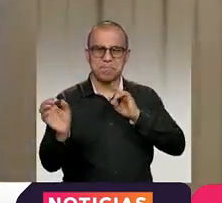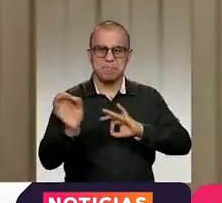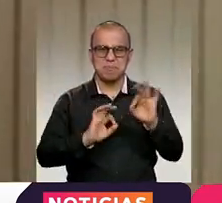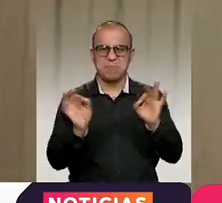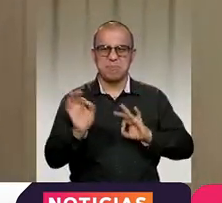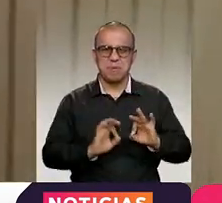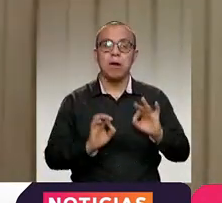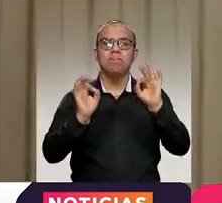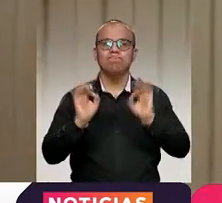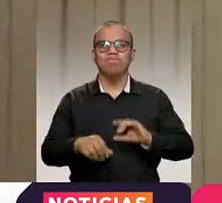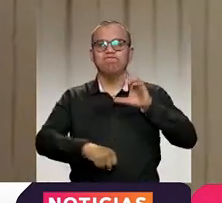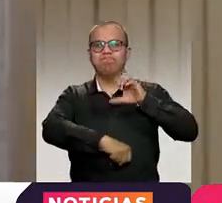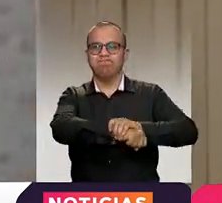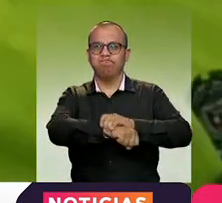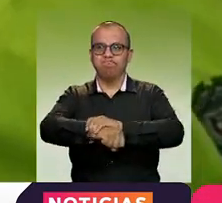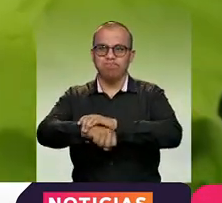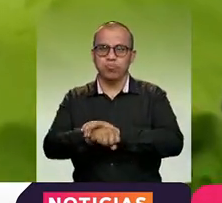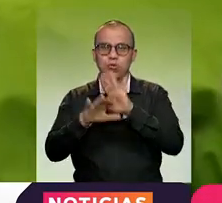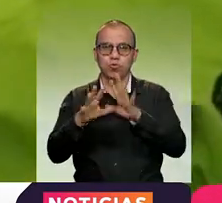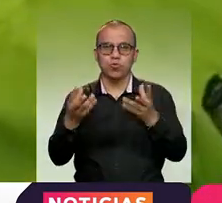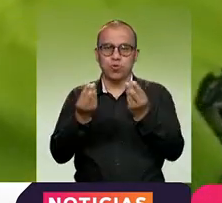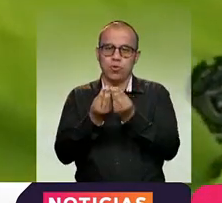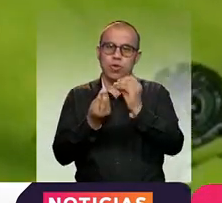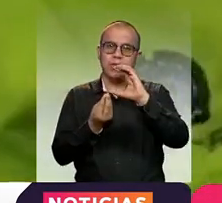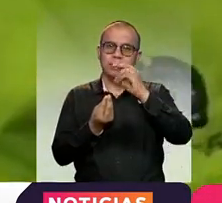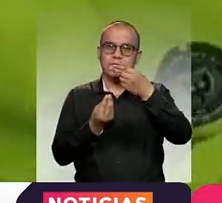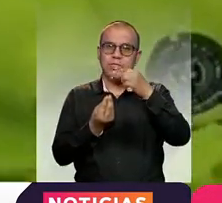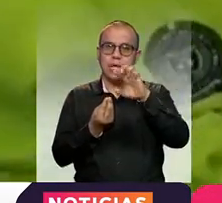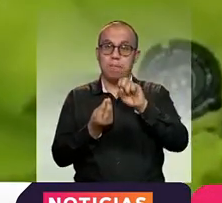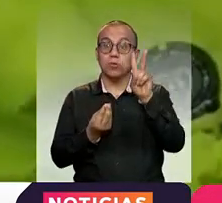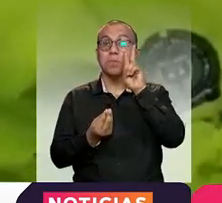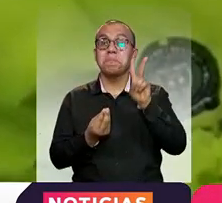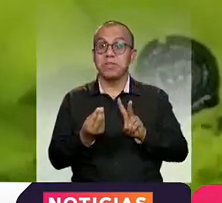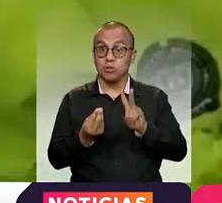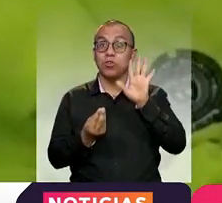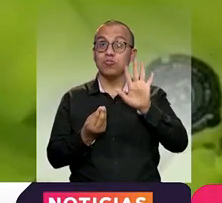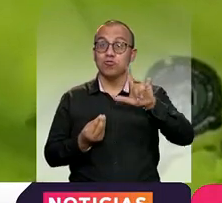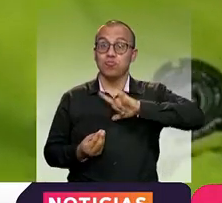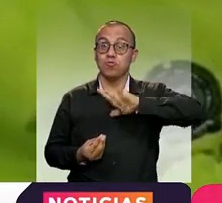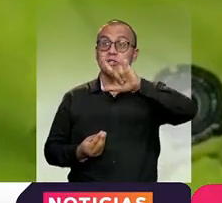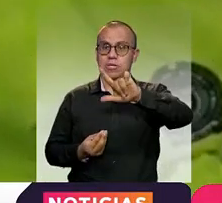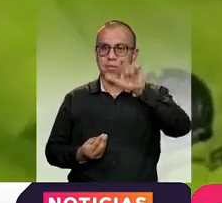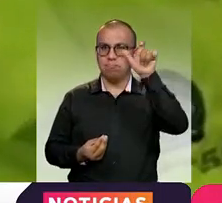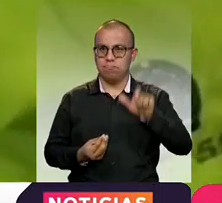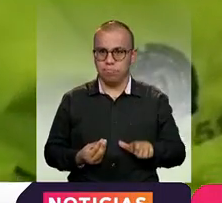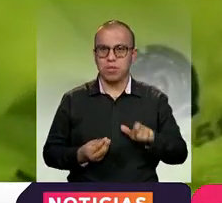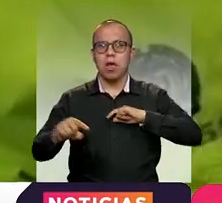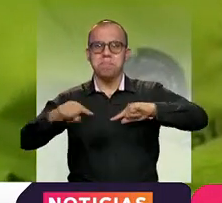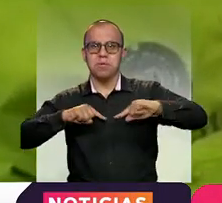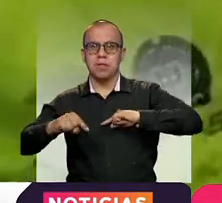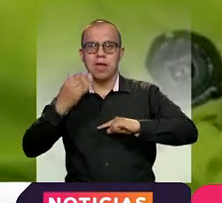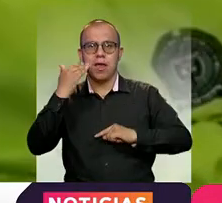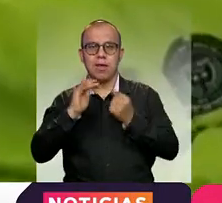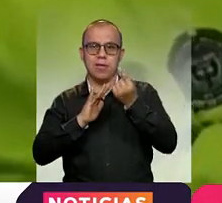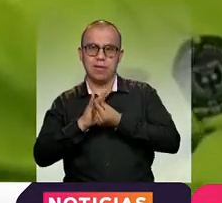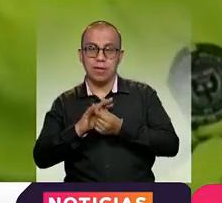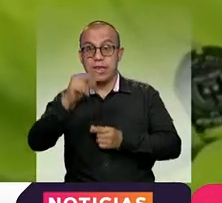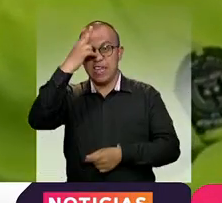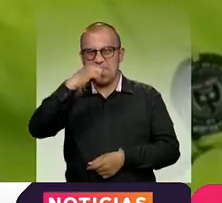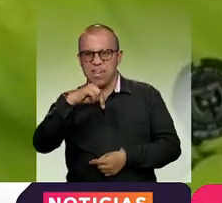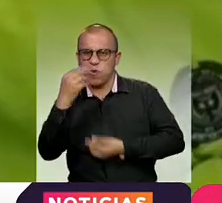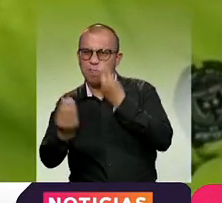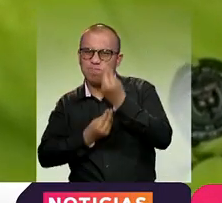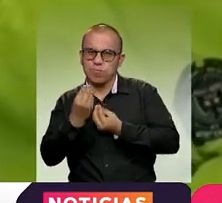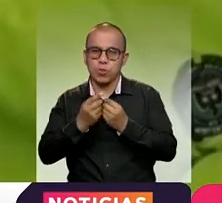para dar captura a integrantes de la banda los chapos un venezolano lideraba el grupo su esposa administraba y su hijo delinquía